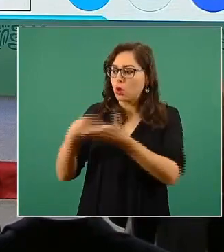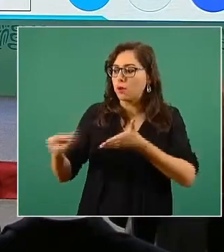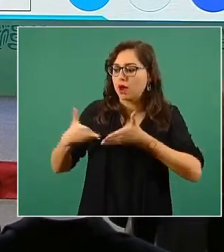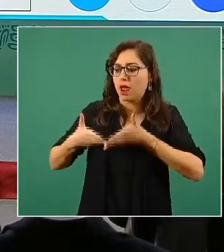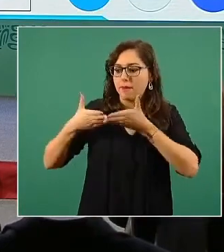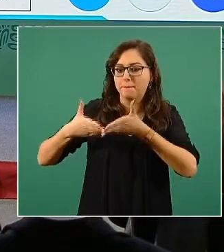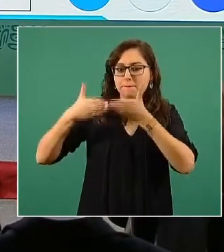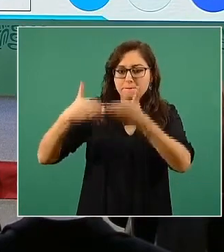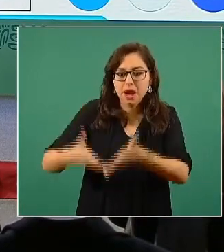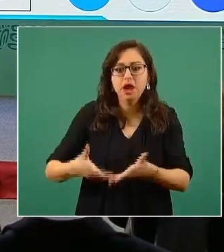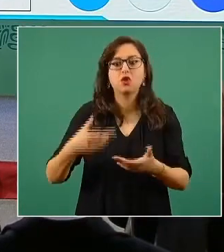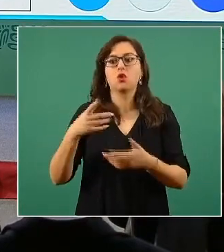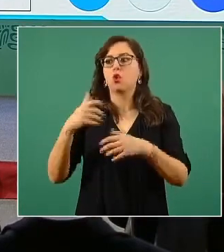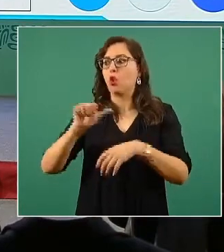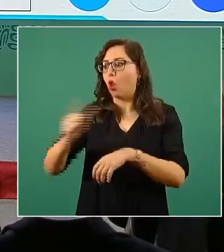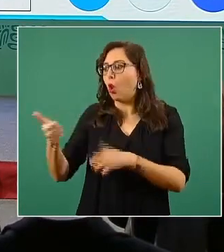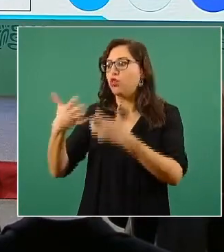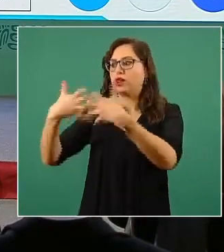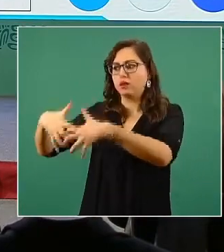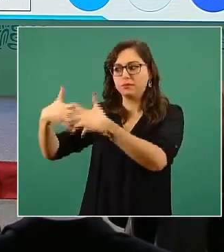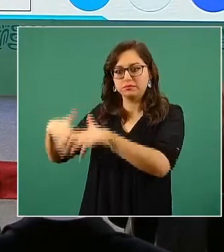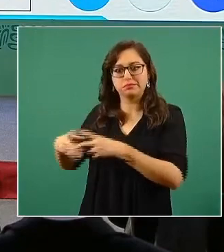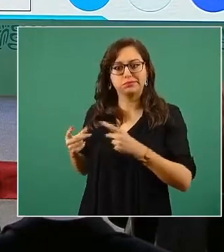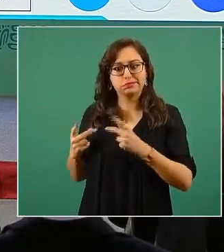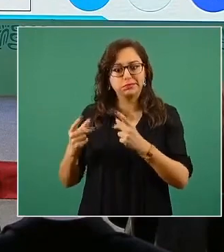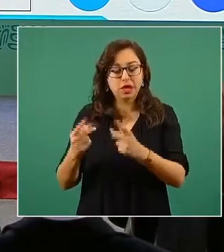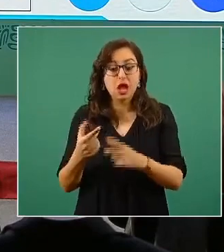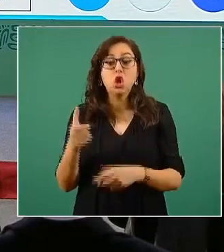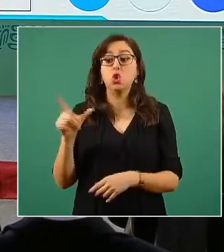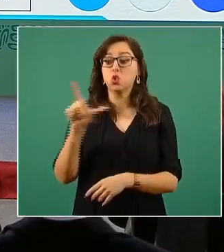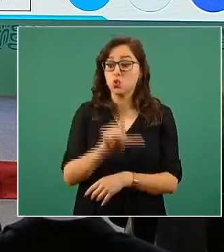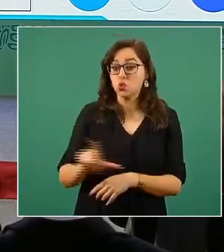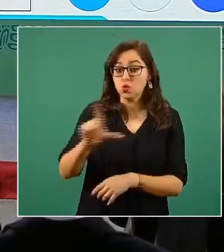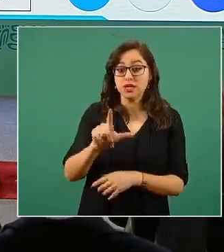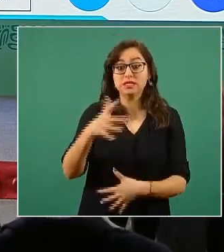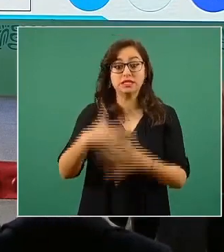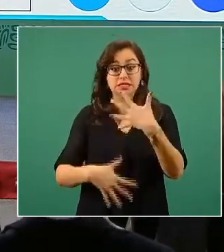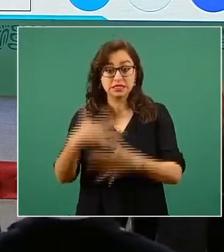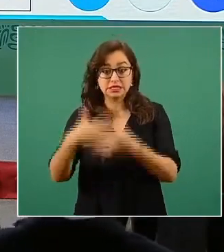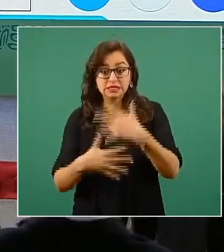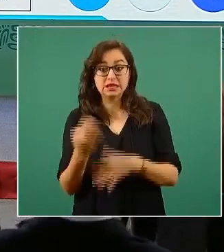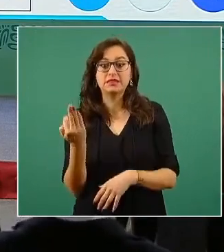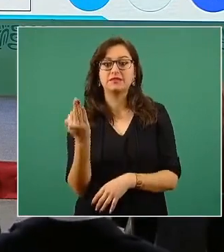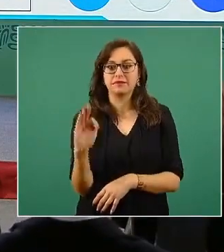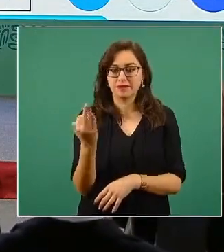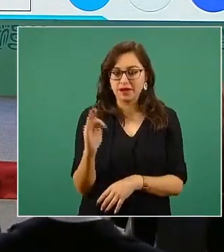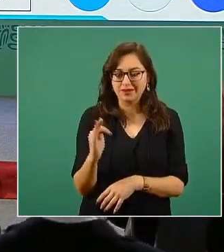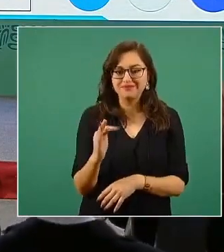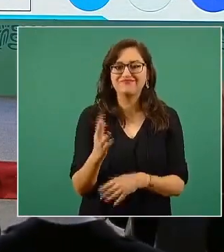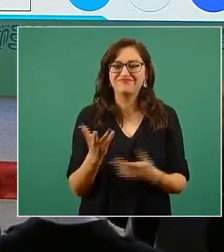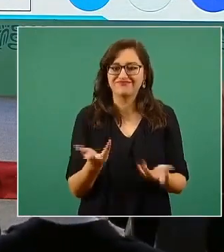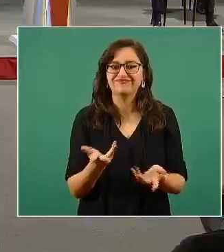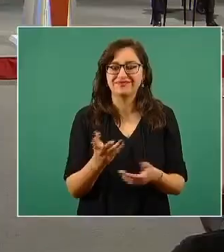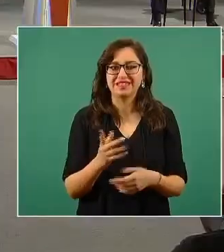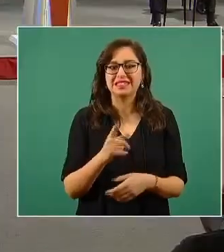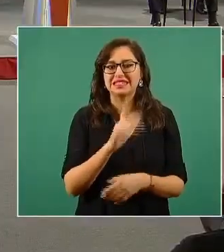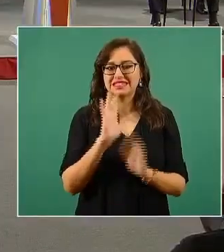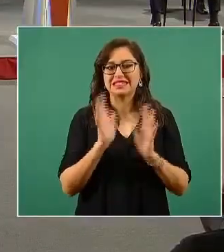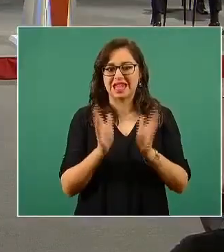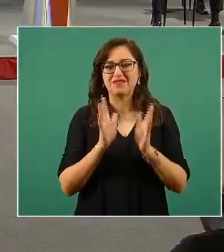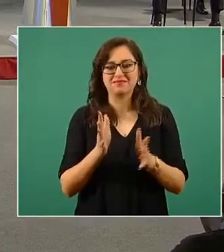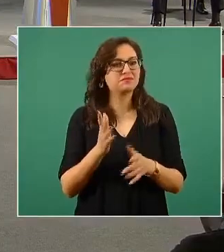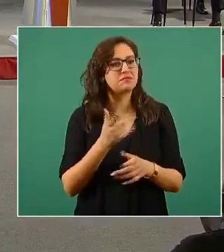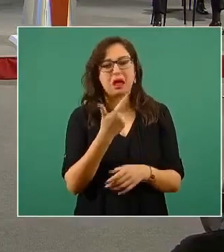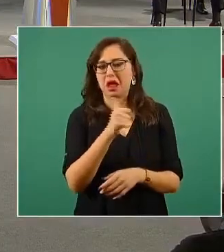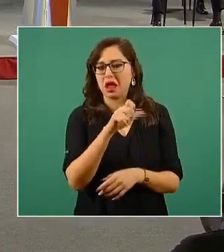Ya para el lunes 15 de febrero ya tenemos una afectación significativa en lo que es el suministro de gas